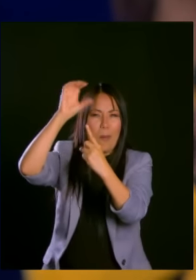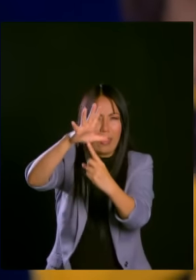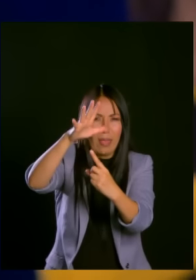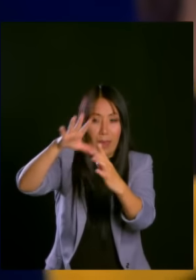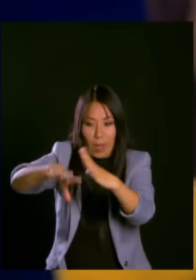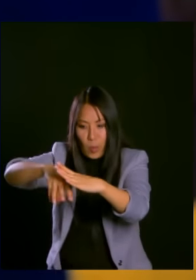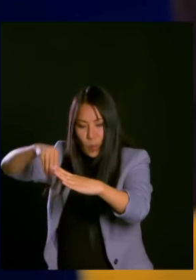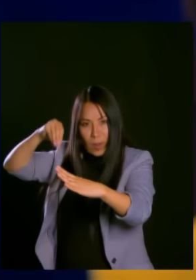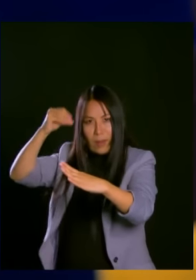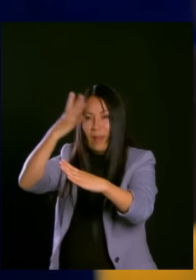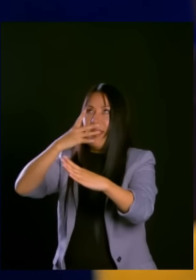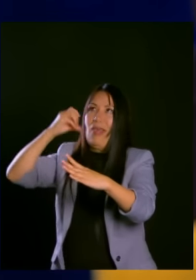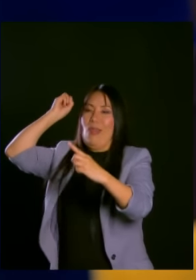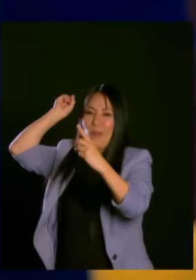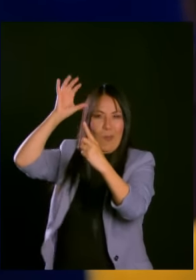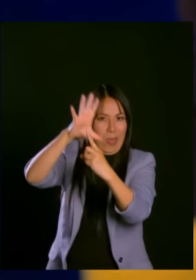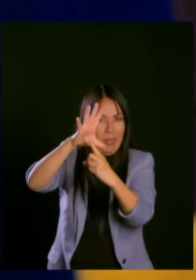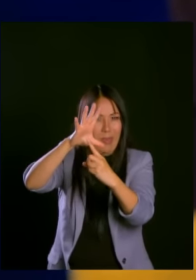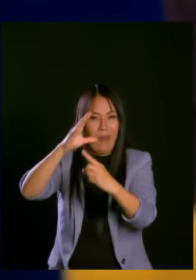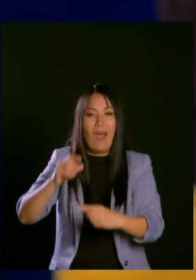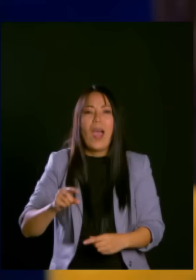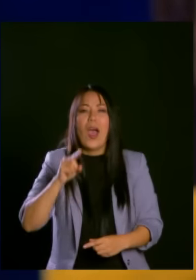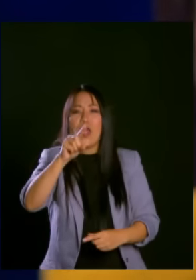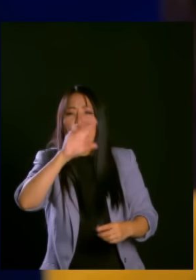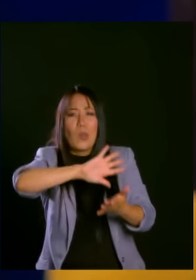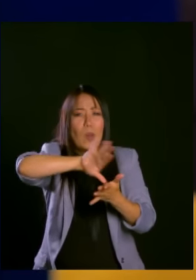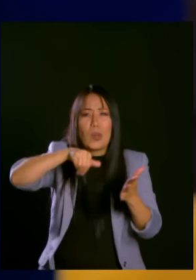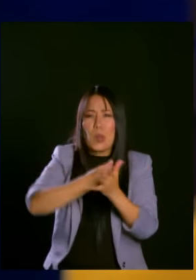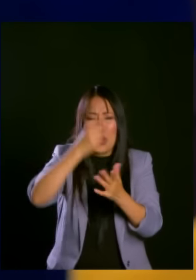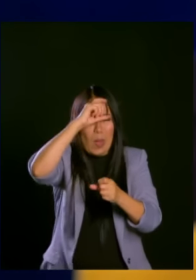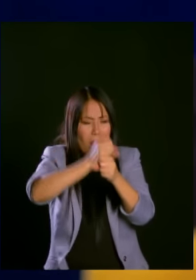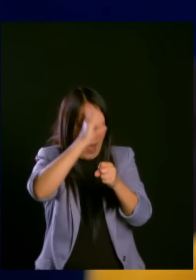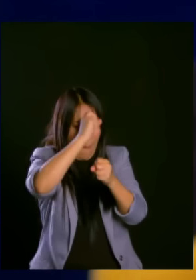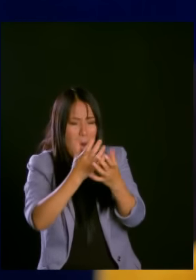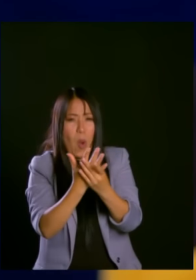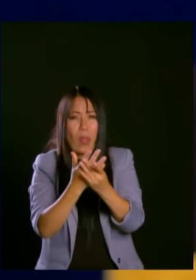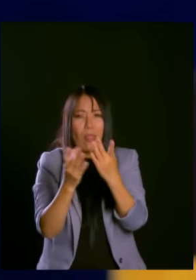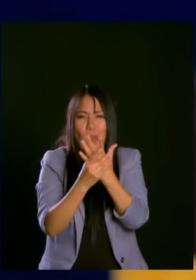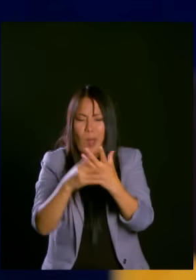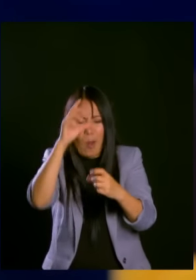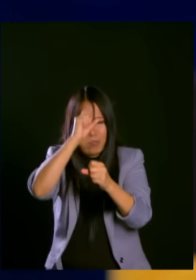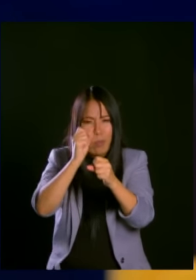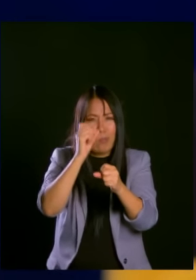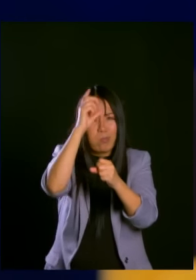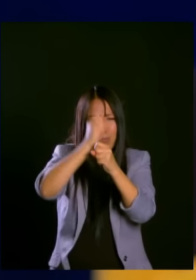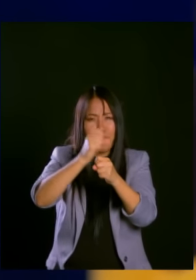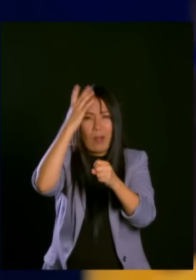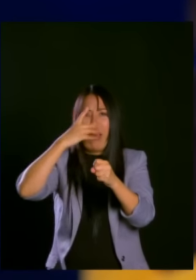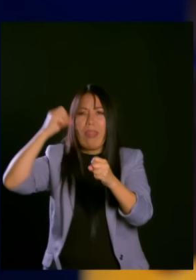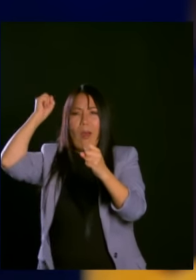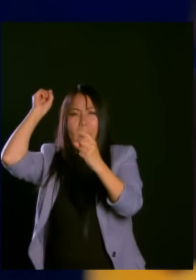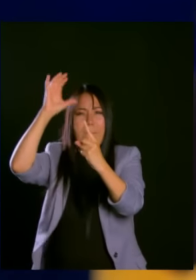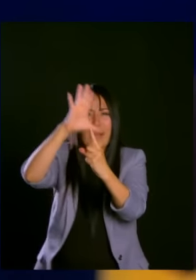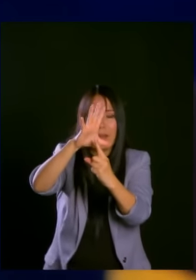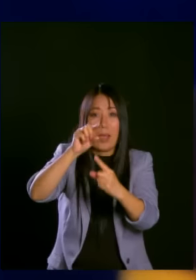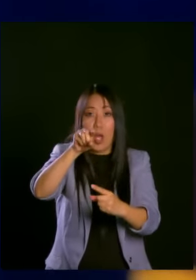salida. Dios bendiga el fruto del trabajo de tus manos. Dios bendiga tu